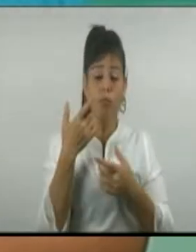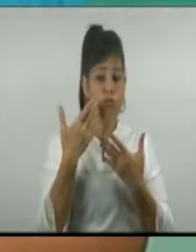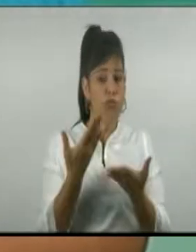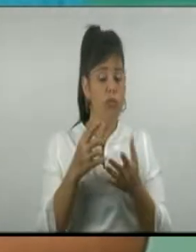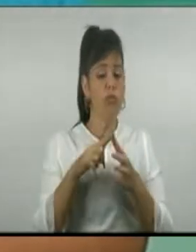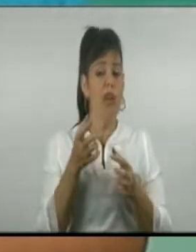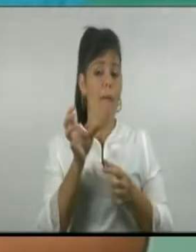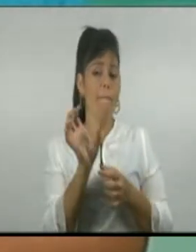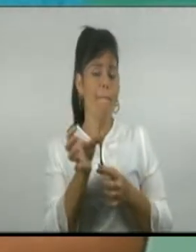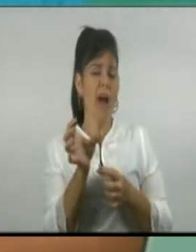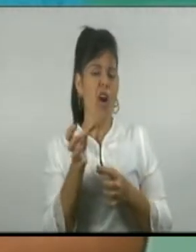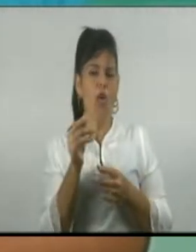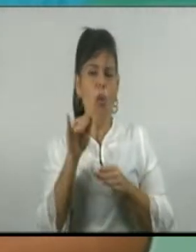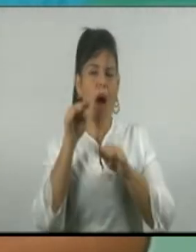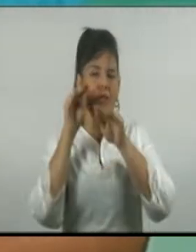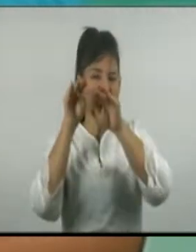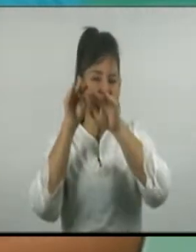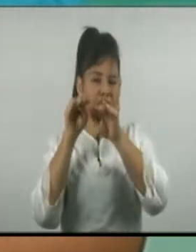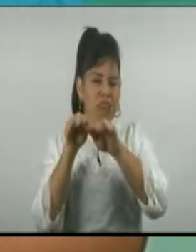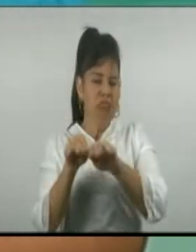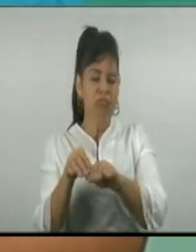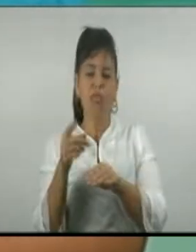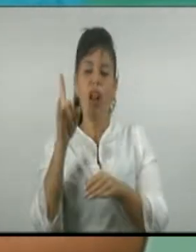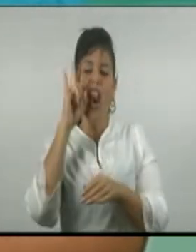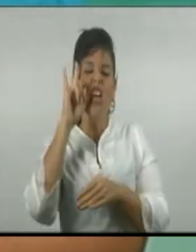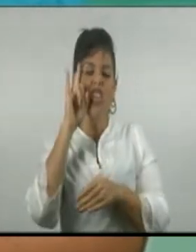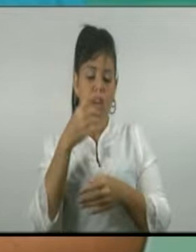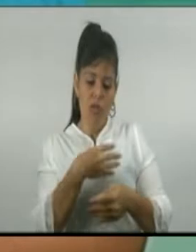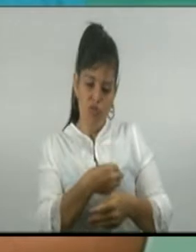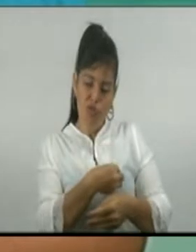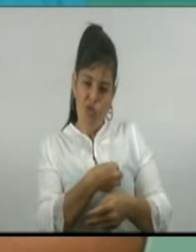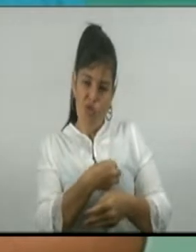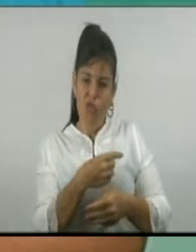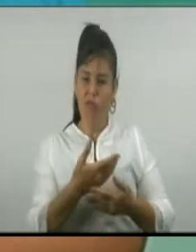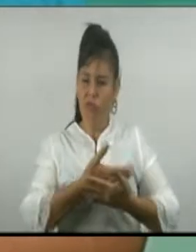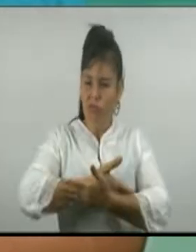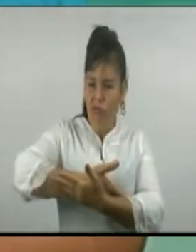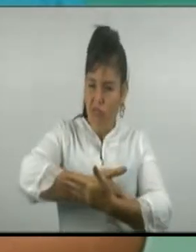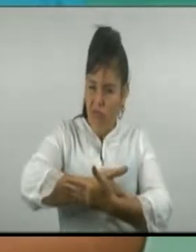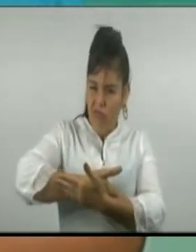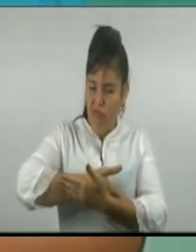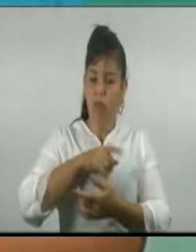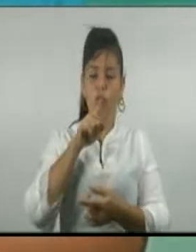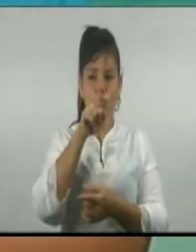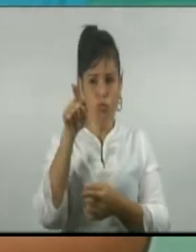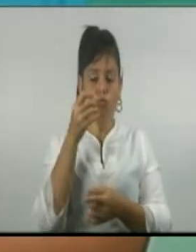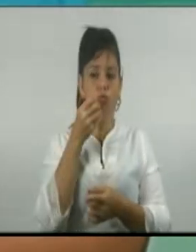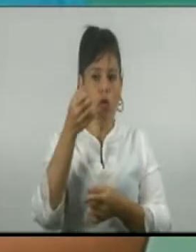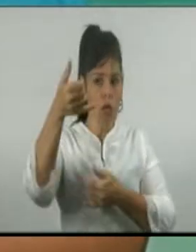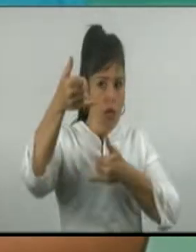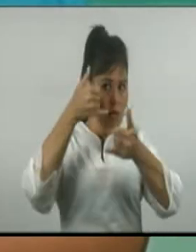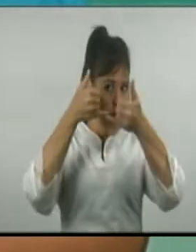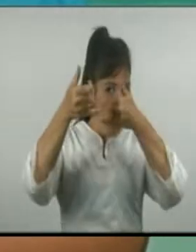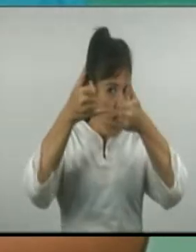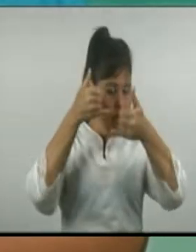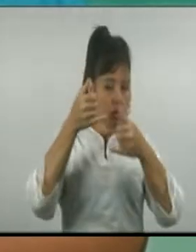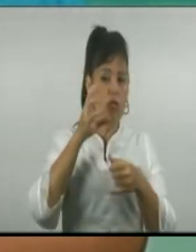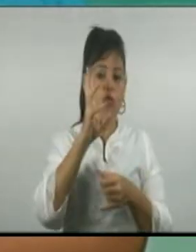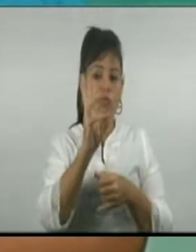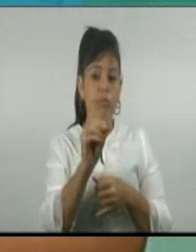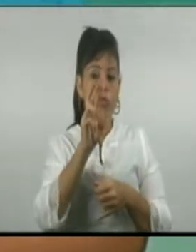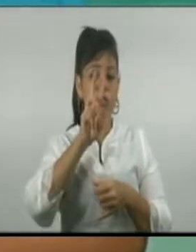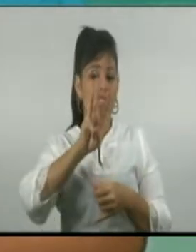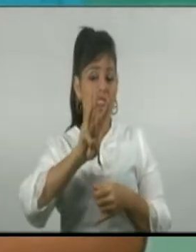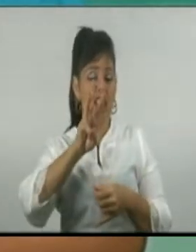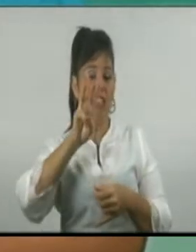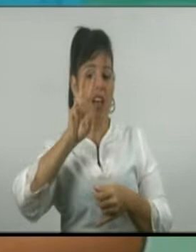bancos de leche materna usted como siempre tiene la posibilidad de comunicarse con nuestro colectivo a través del 32 29